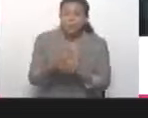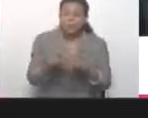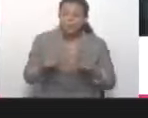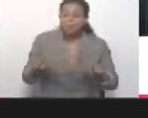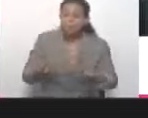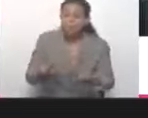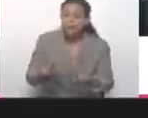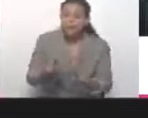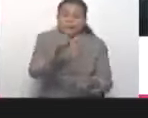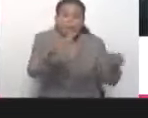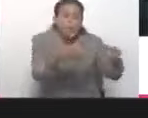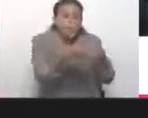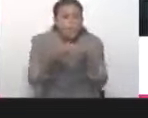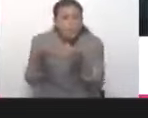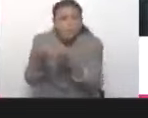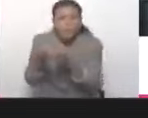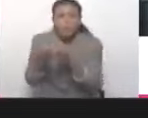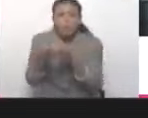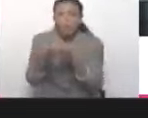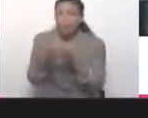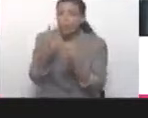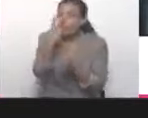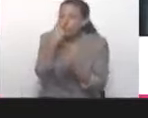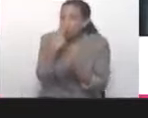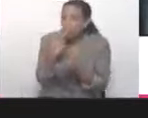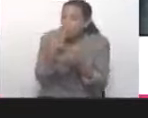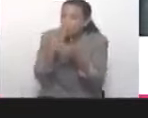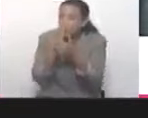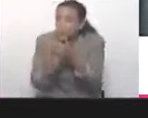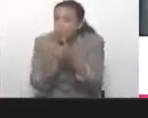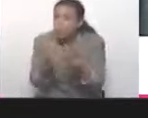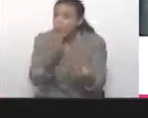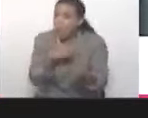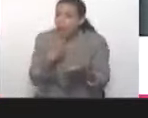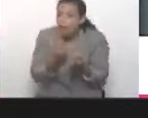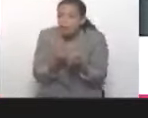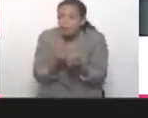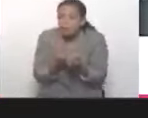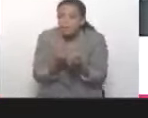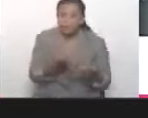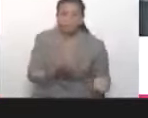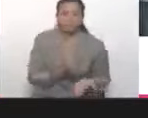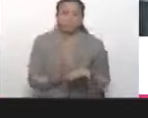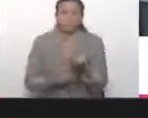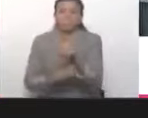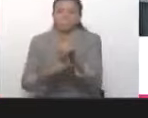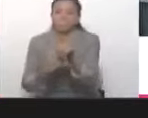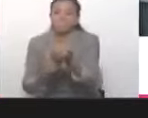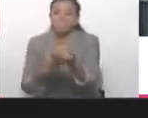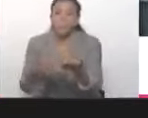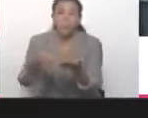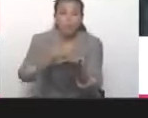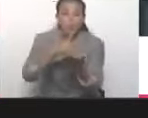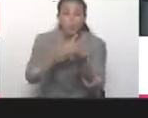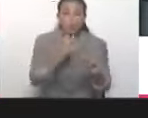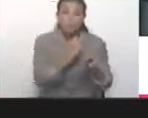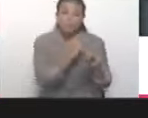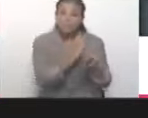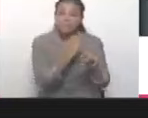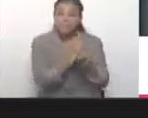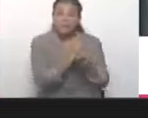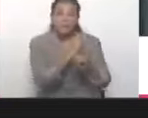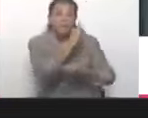eso, para darle la oportunidad de grabación y proyección en las nuevas plataformas